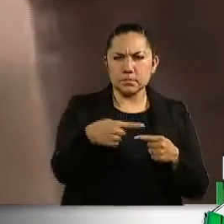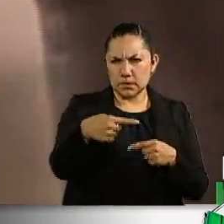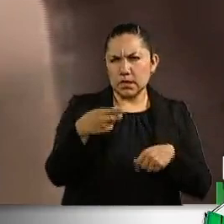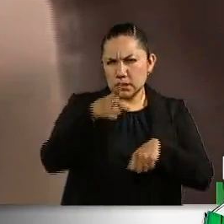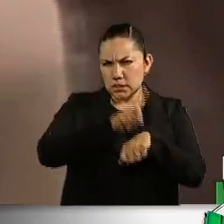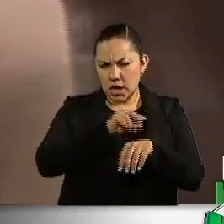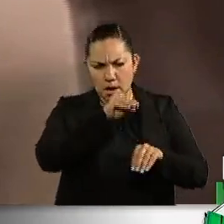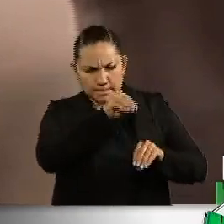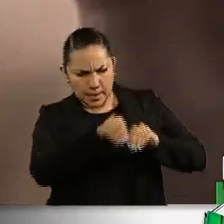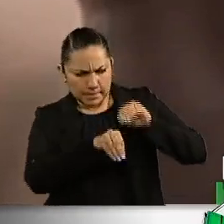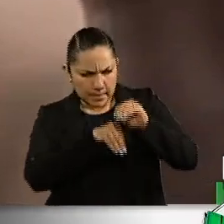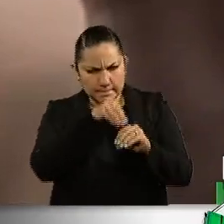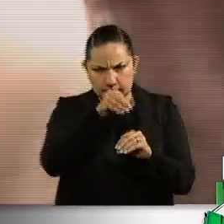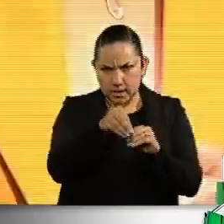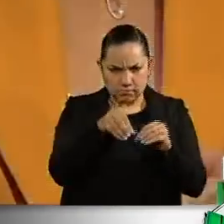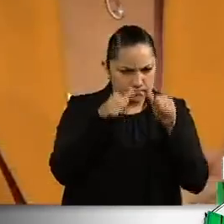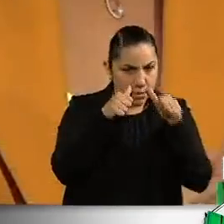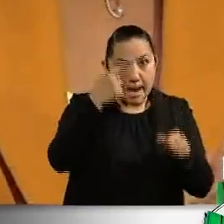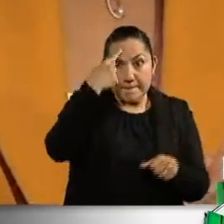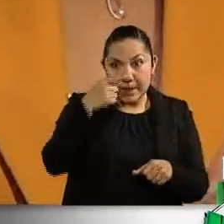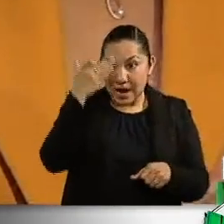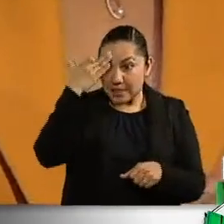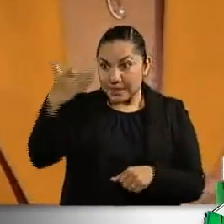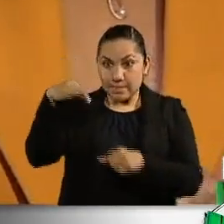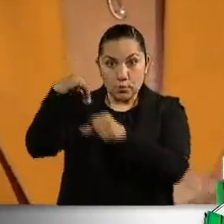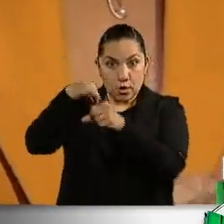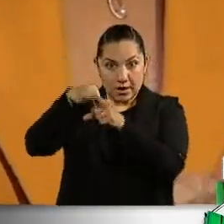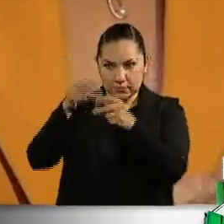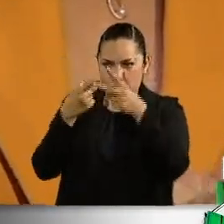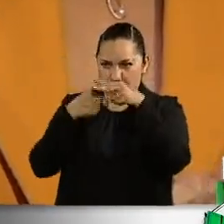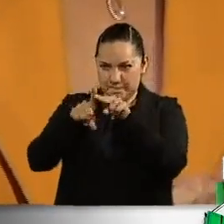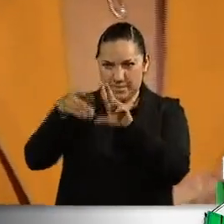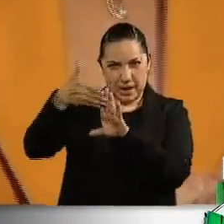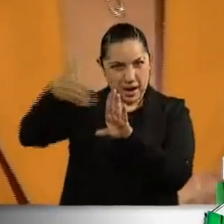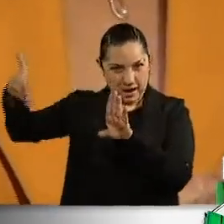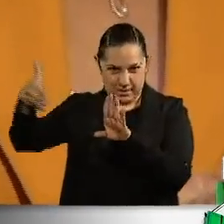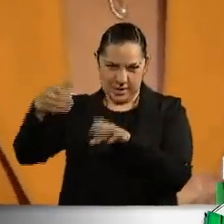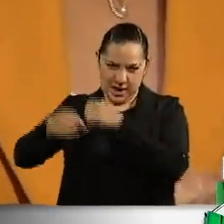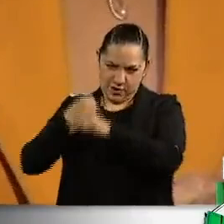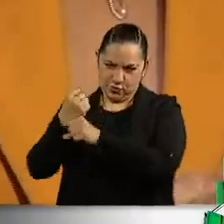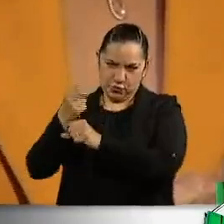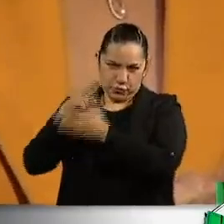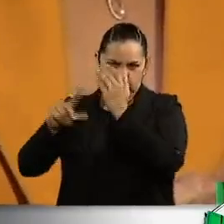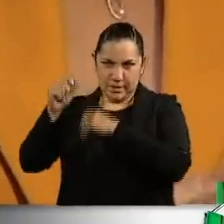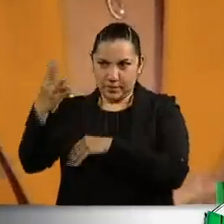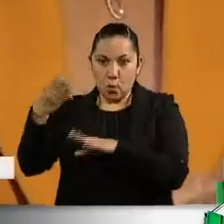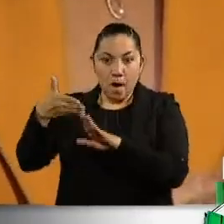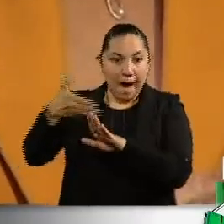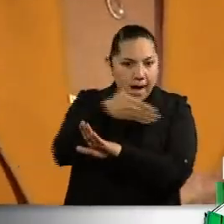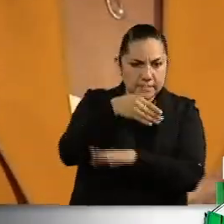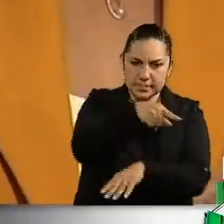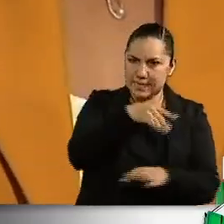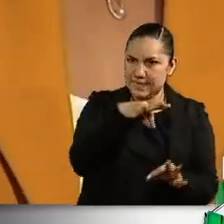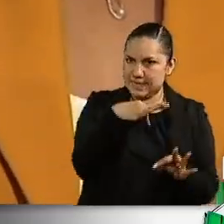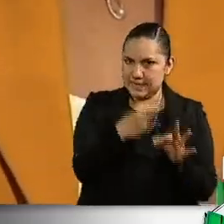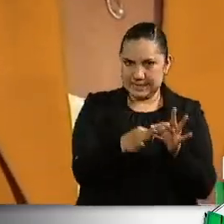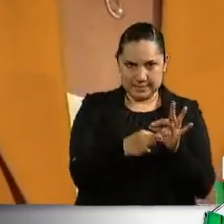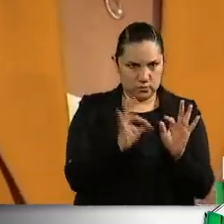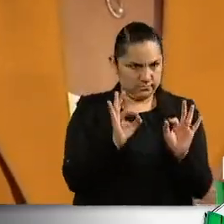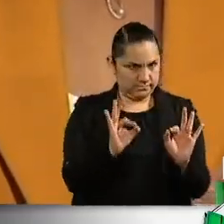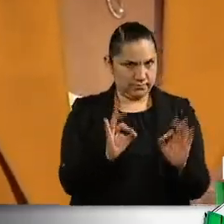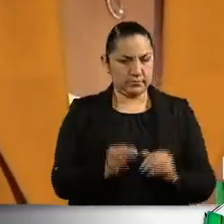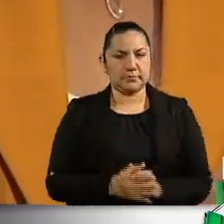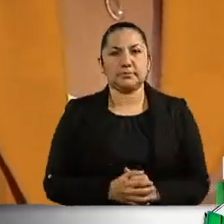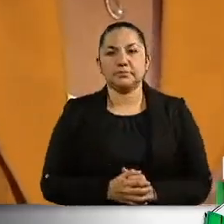publicarse antes de que inicie el proceso electoral de 2024. Los aquí presentes grupos parlamentarios estamos